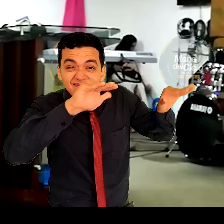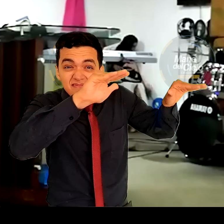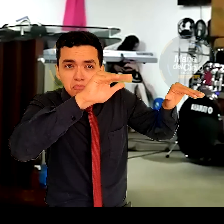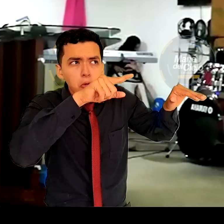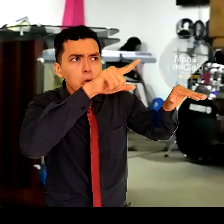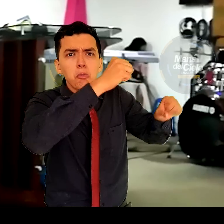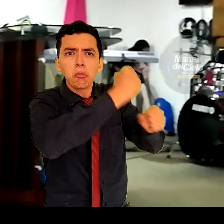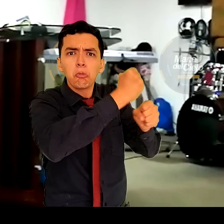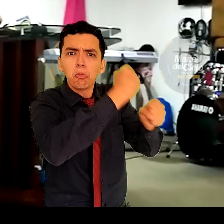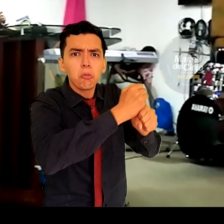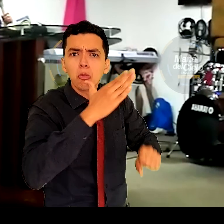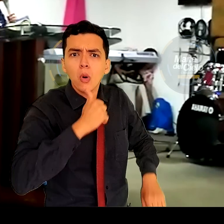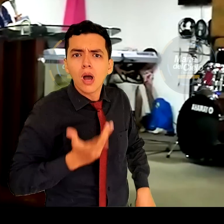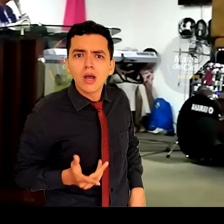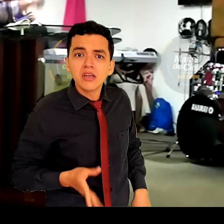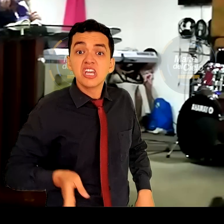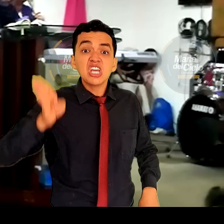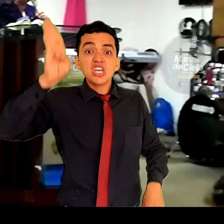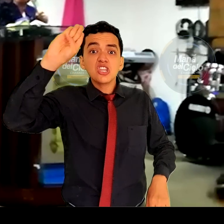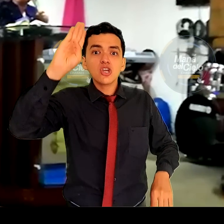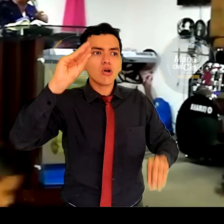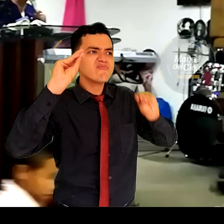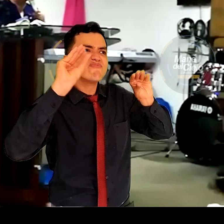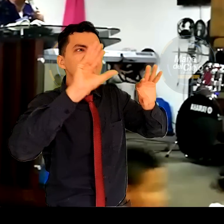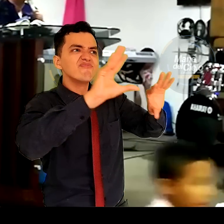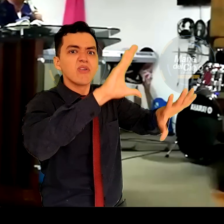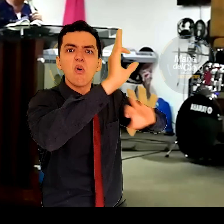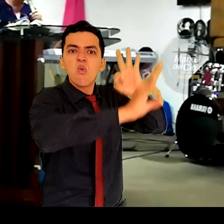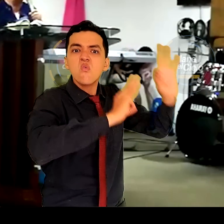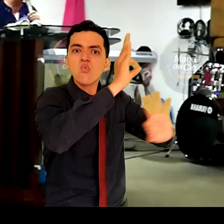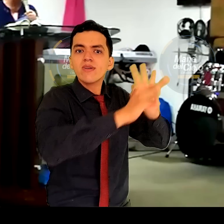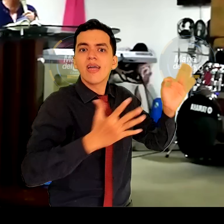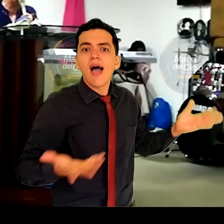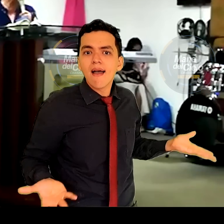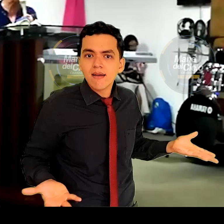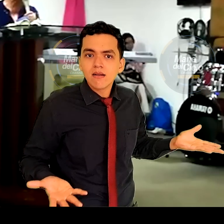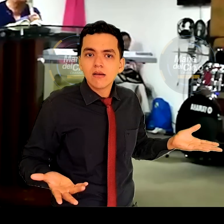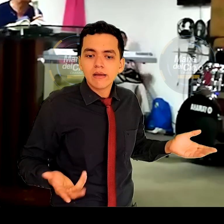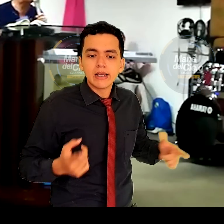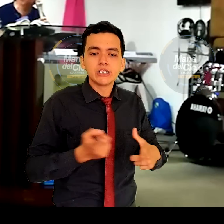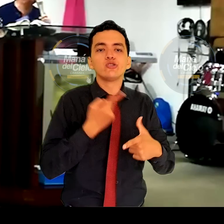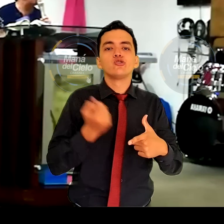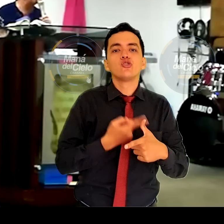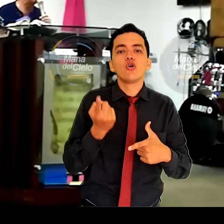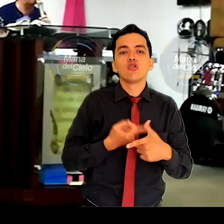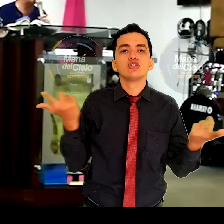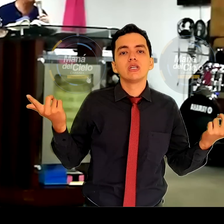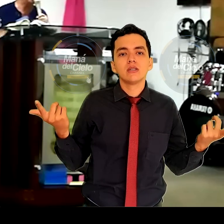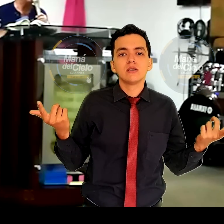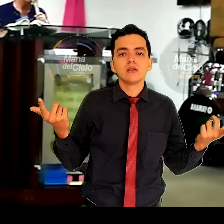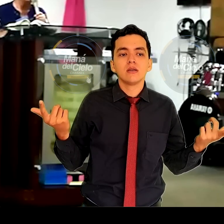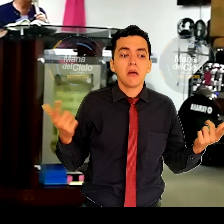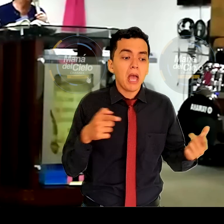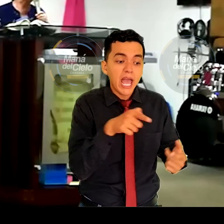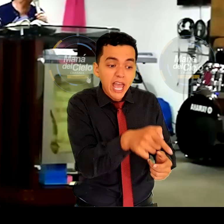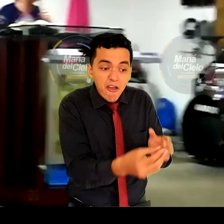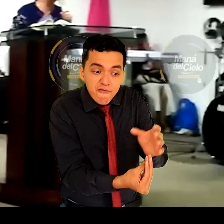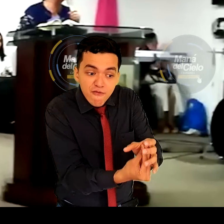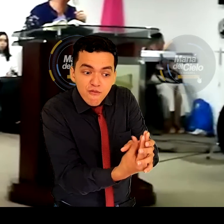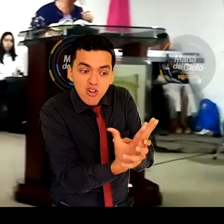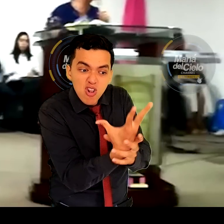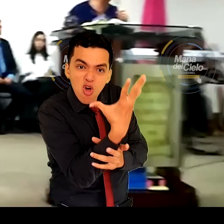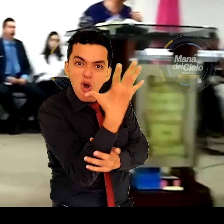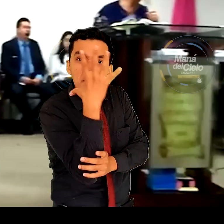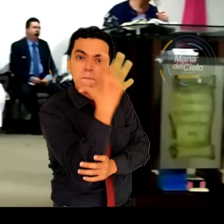Salomón, con toda su belleza y esplendor, se vistió como uno de los lirios del campo. ¿No valéis vosotros más que ellos, hombres de poca fe? ¿Quién nos ha